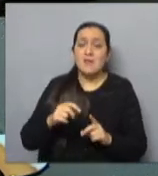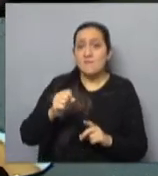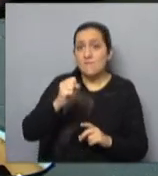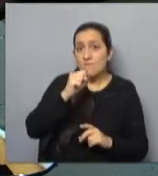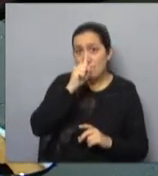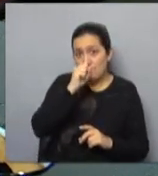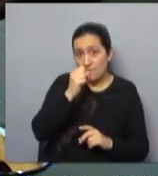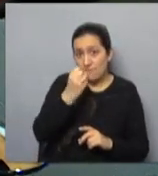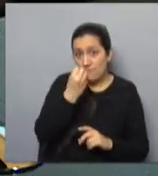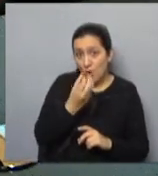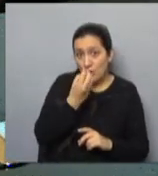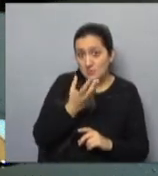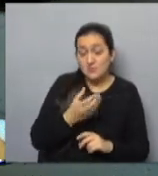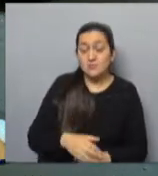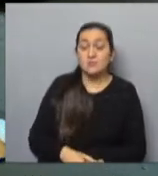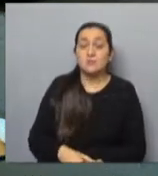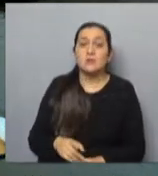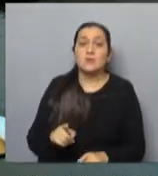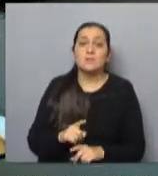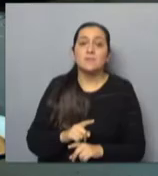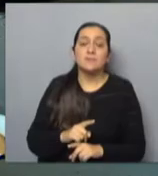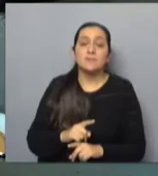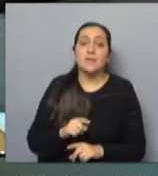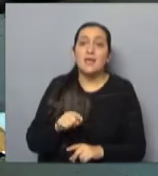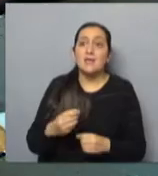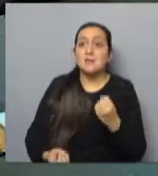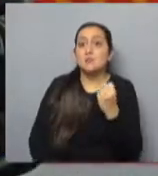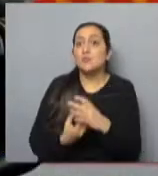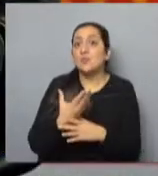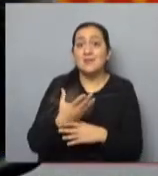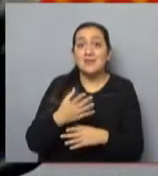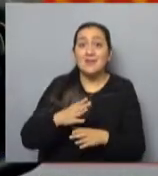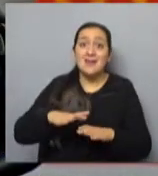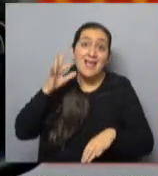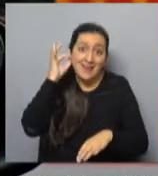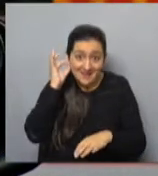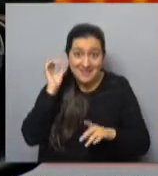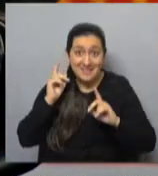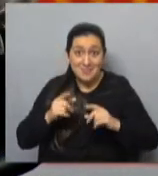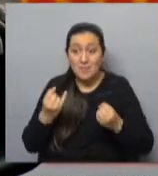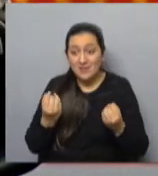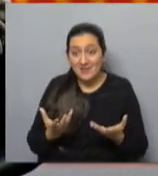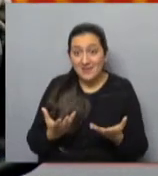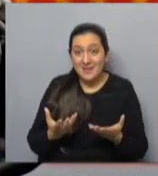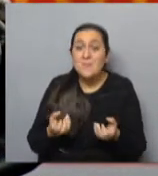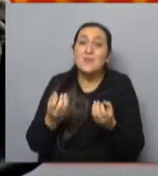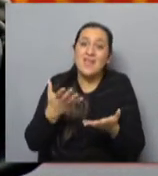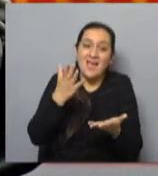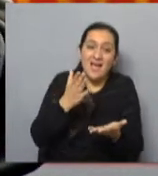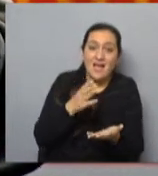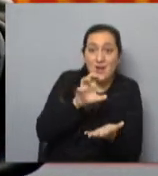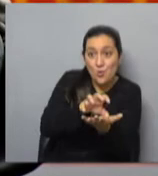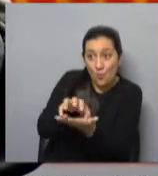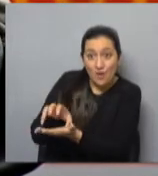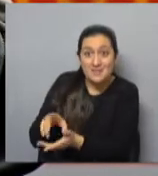tradicional del básquet a nivel nacional desde varones y empiezan a aparecer las niñas porque porque bueno están los espacios y están los entrenadores que les enseñan